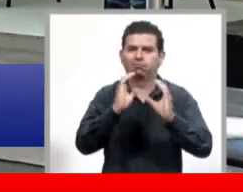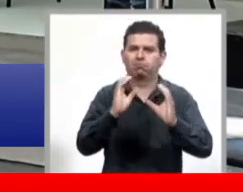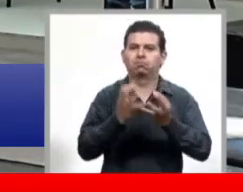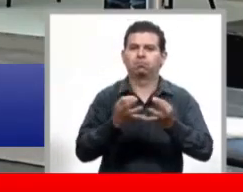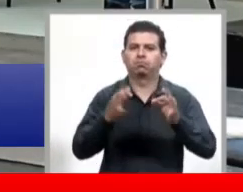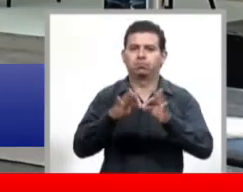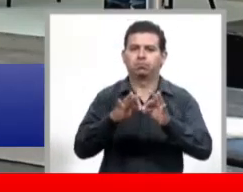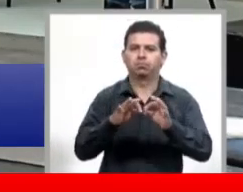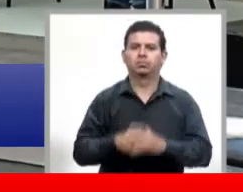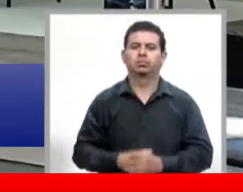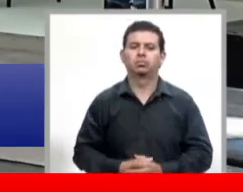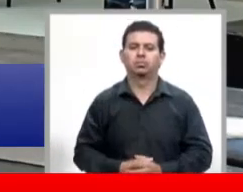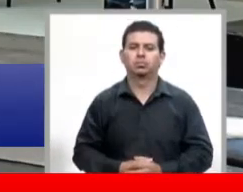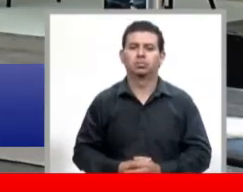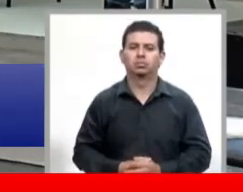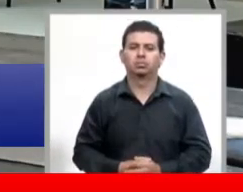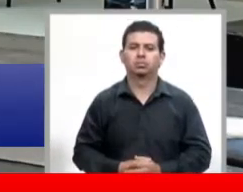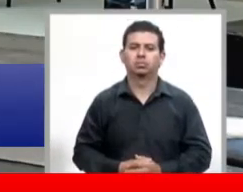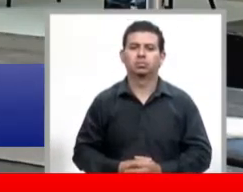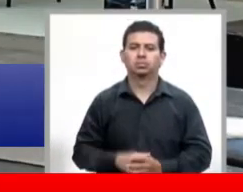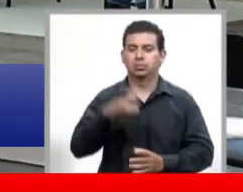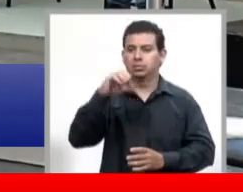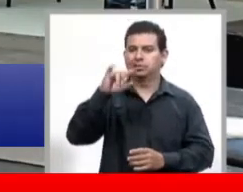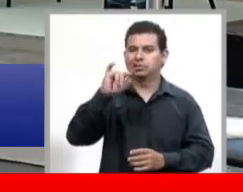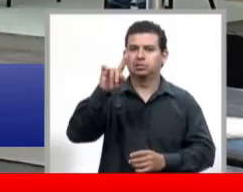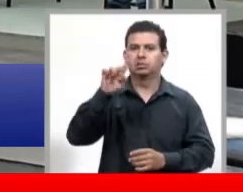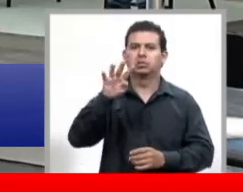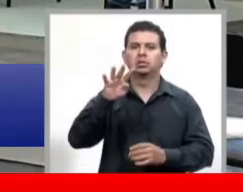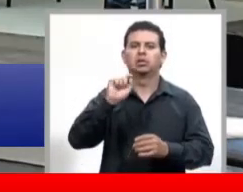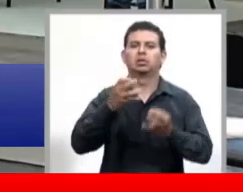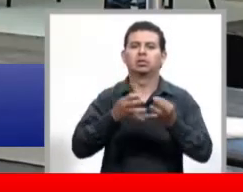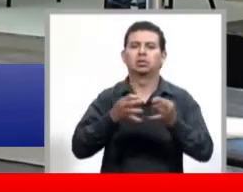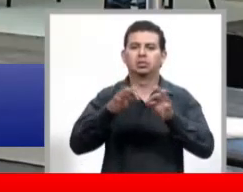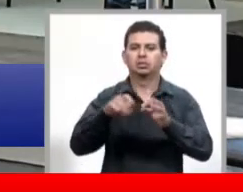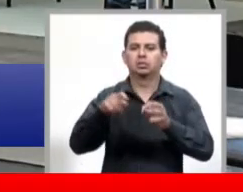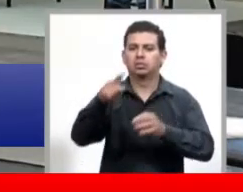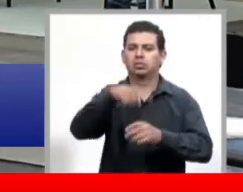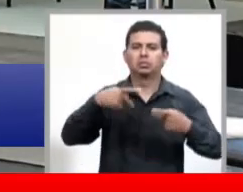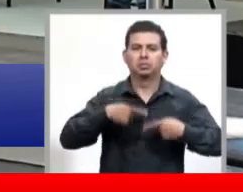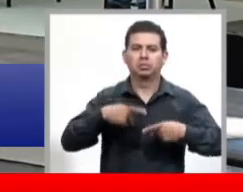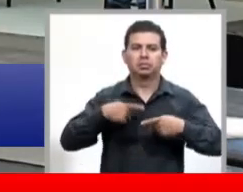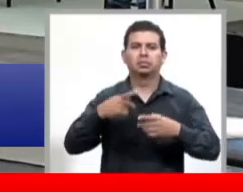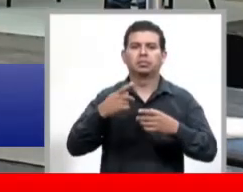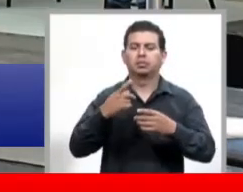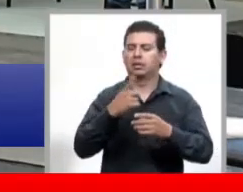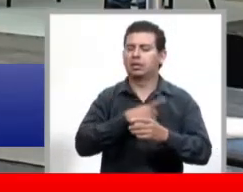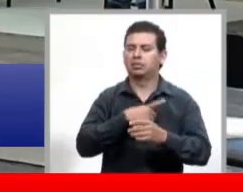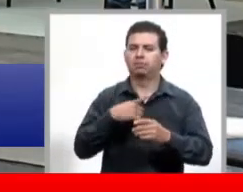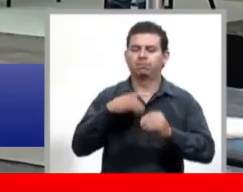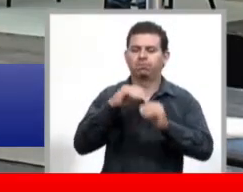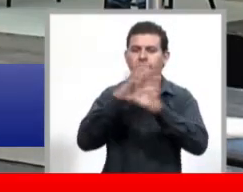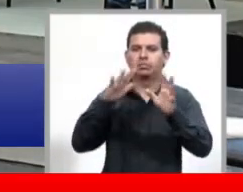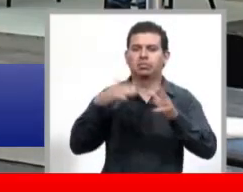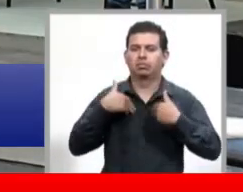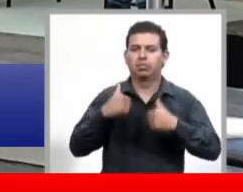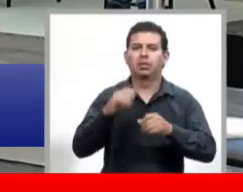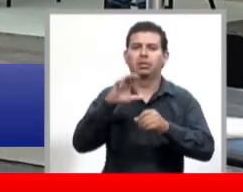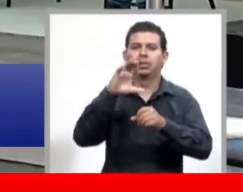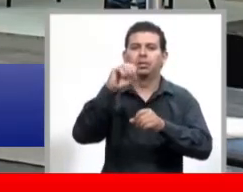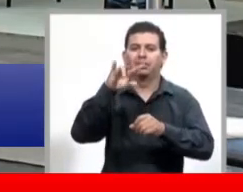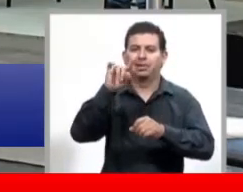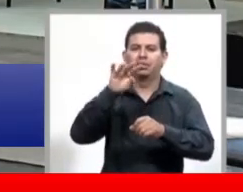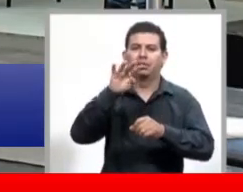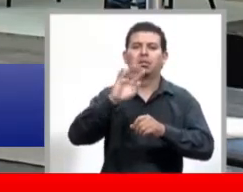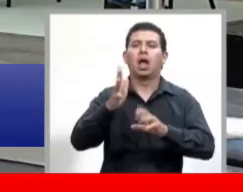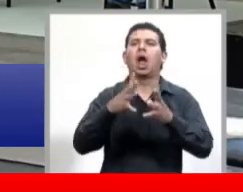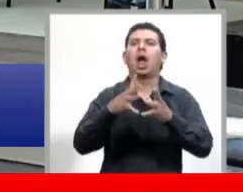significa que no va a seguir existiendo el COVID-19. Esto es muy importante que la población lo tenga claro. El COVID-19 no va a